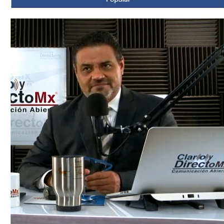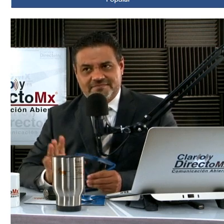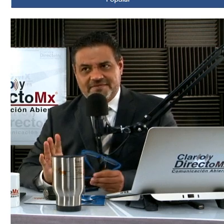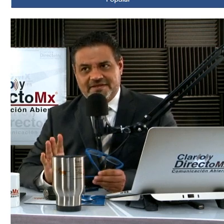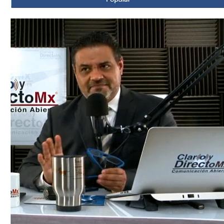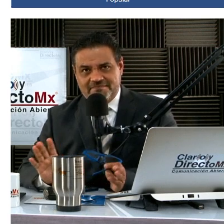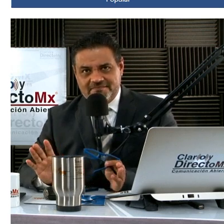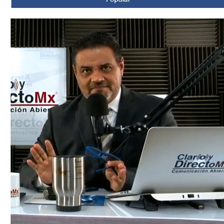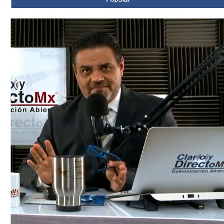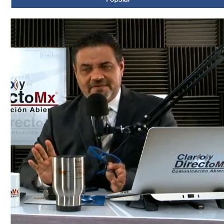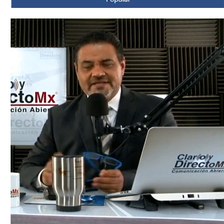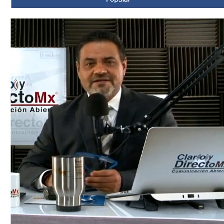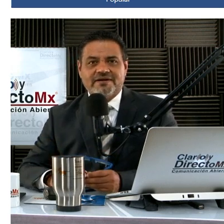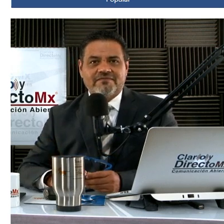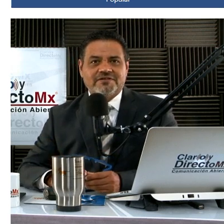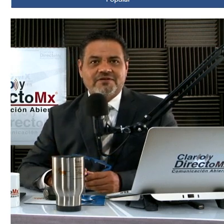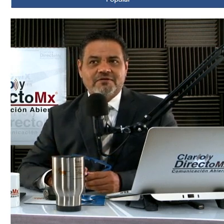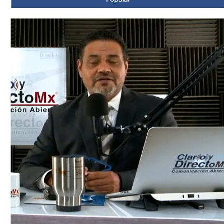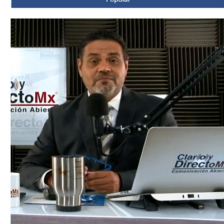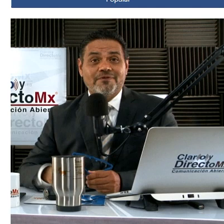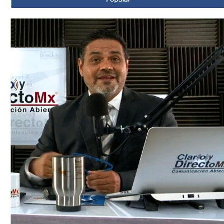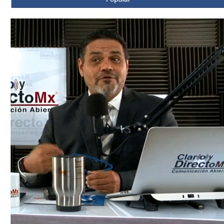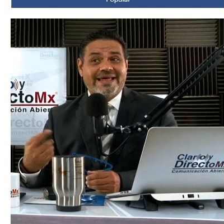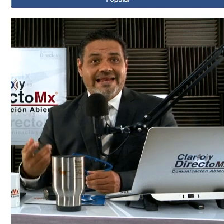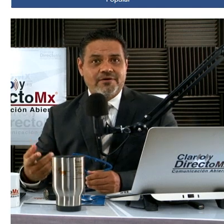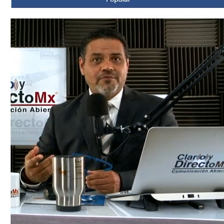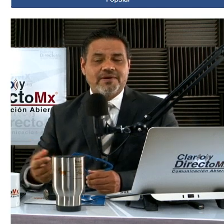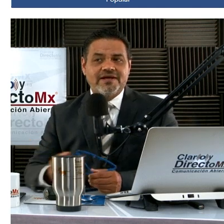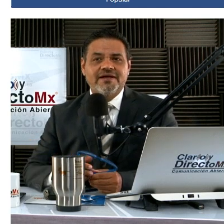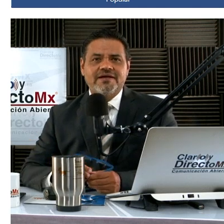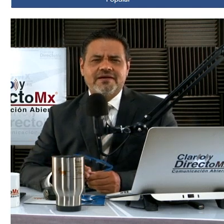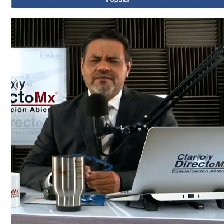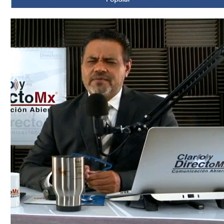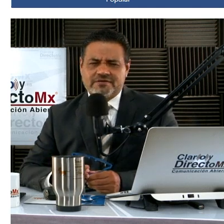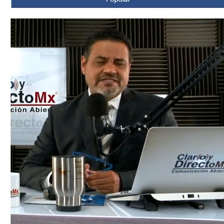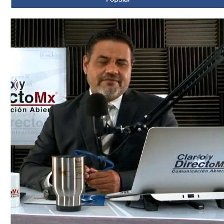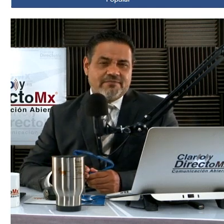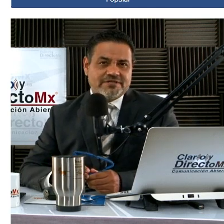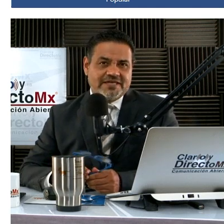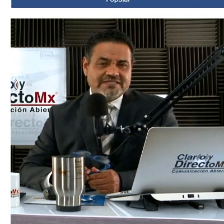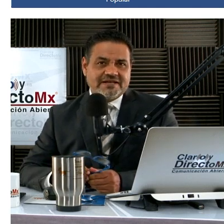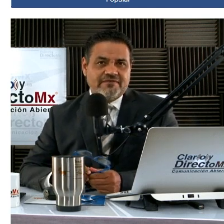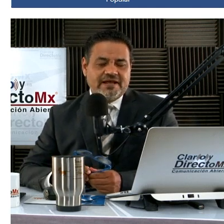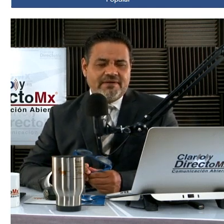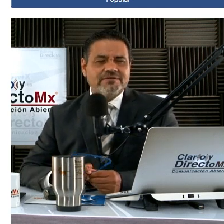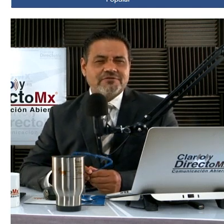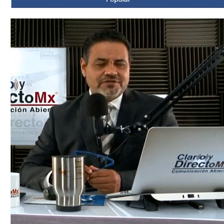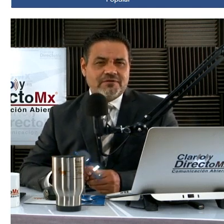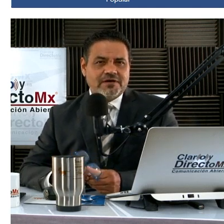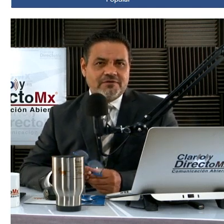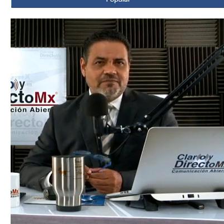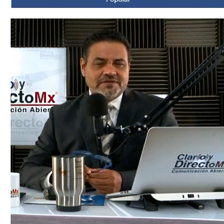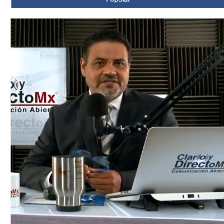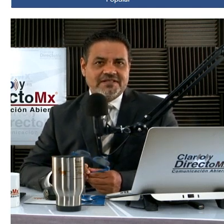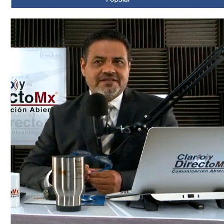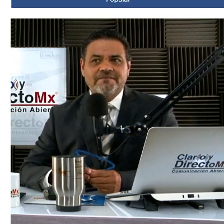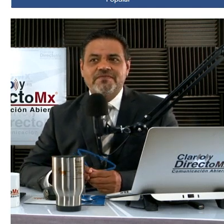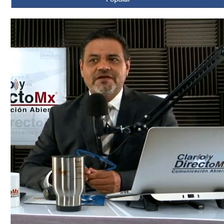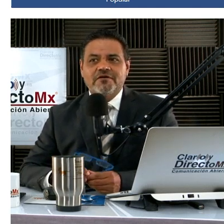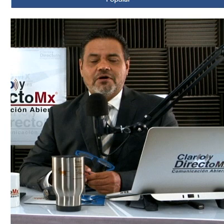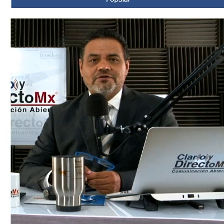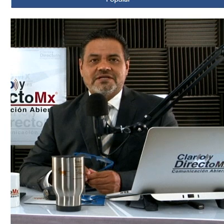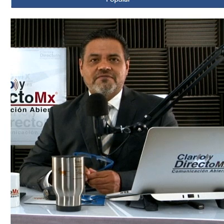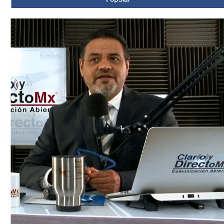y parece haber reflexionado a tiempo de no dar el nombre pero sí sabíamos a quién se refería vamos a escuchar lo que dijo el presidente